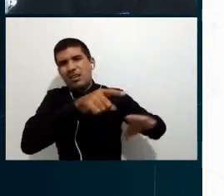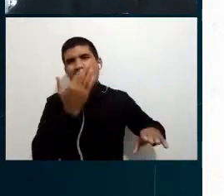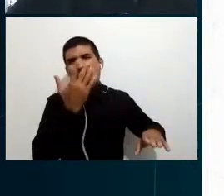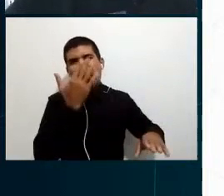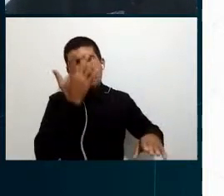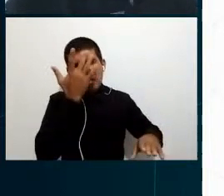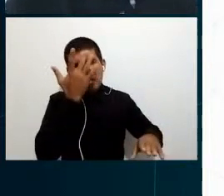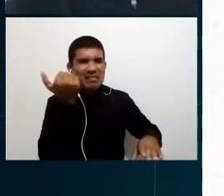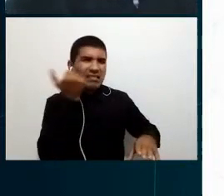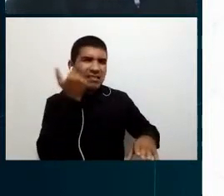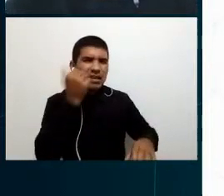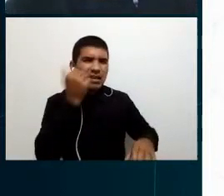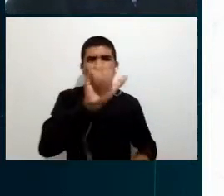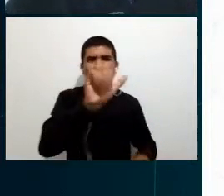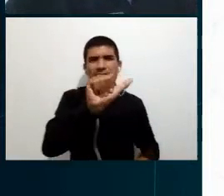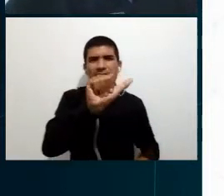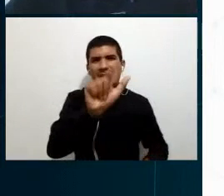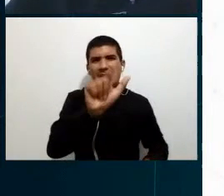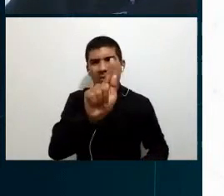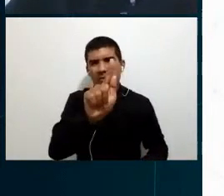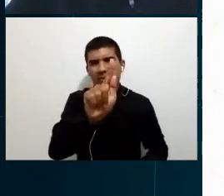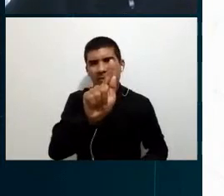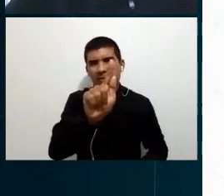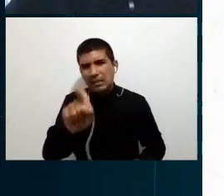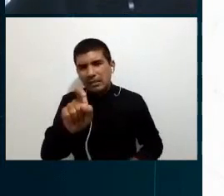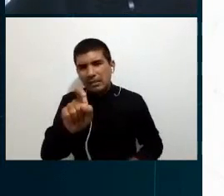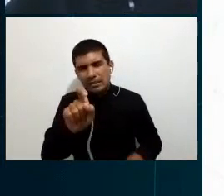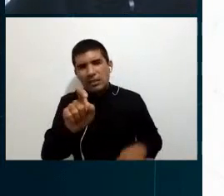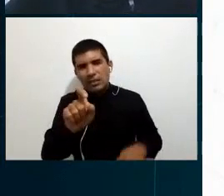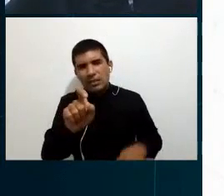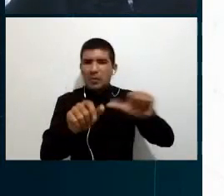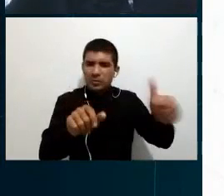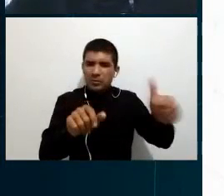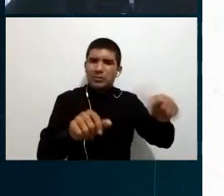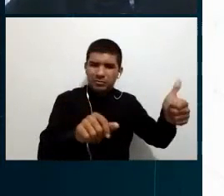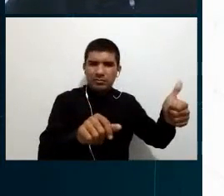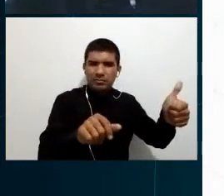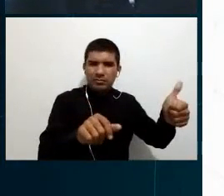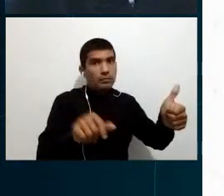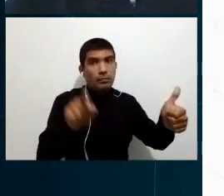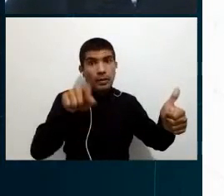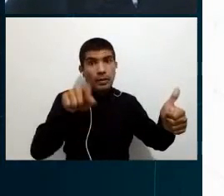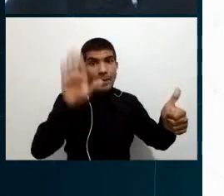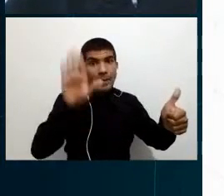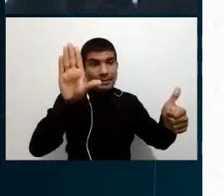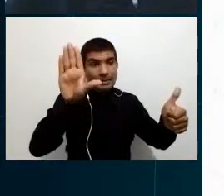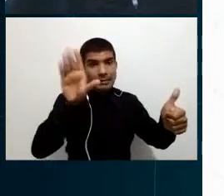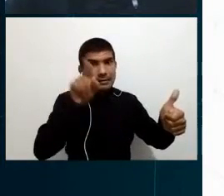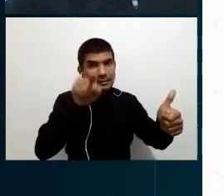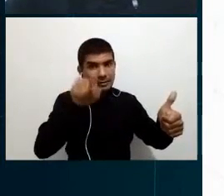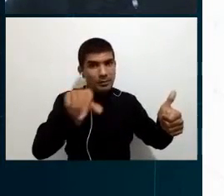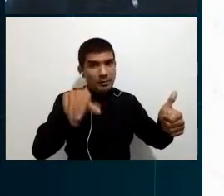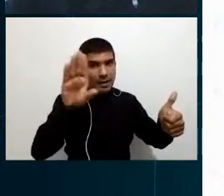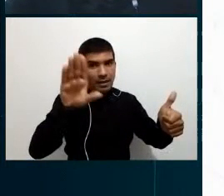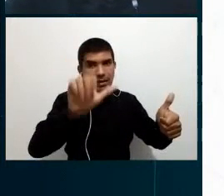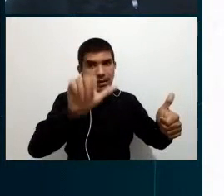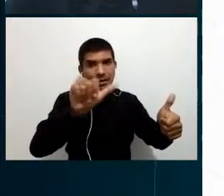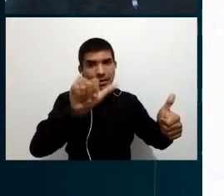compensar la capacidad dieléctrica. Pues por acá, por este lado, tenemos condiciones iguales a las del